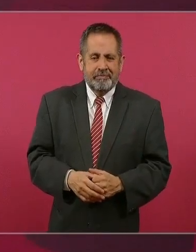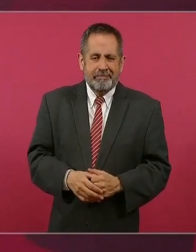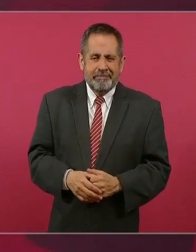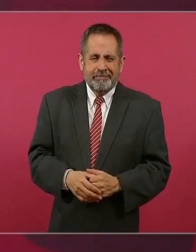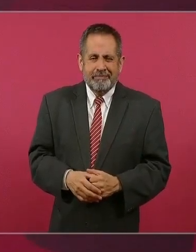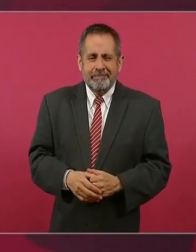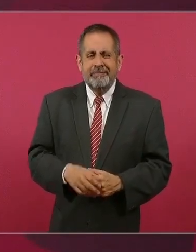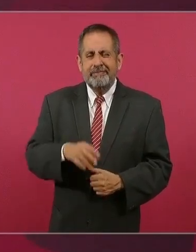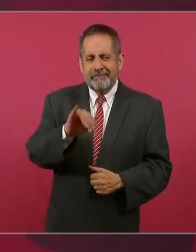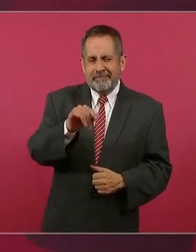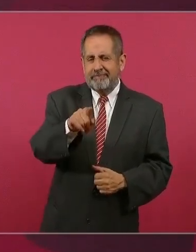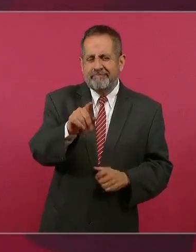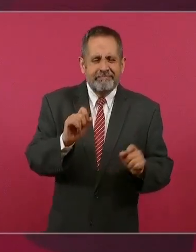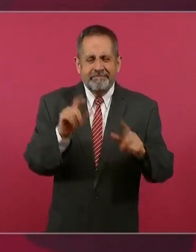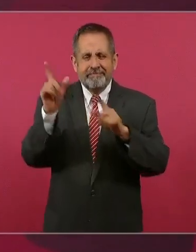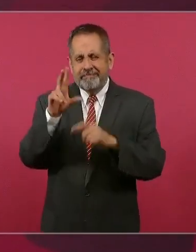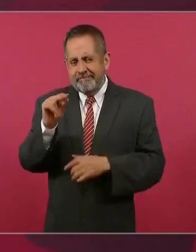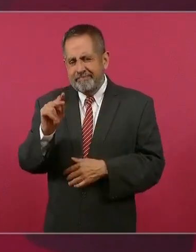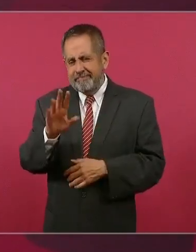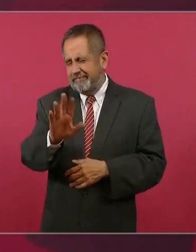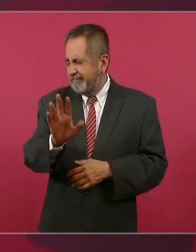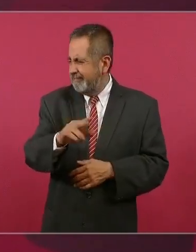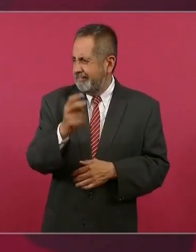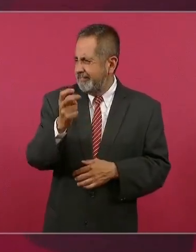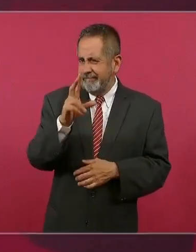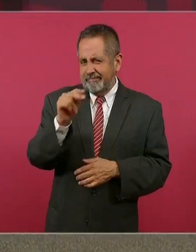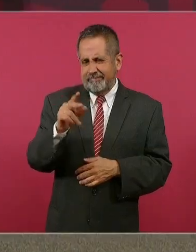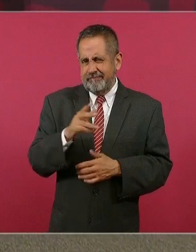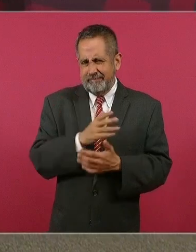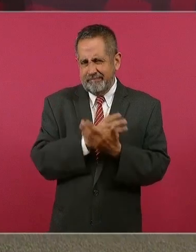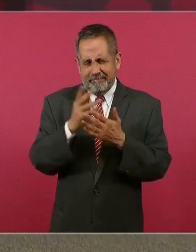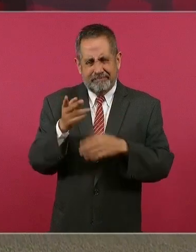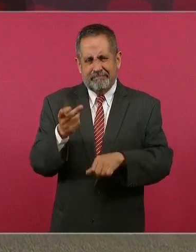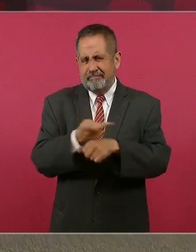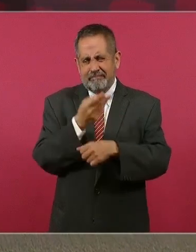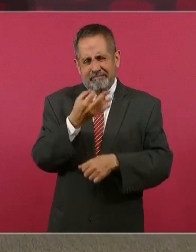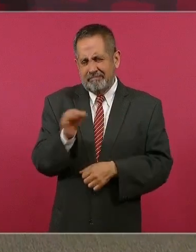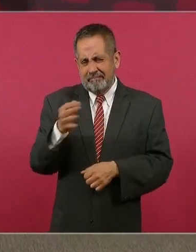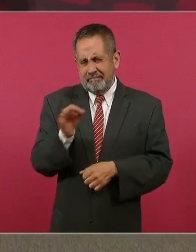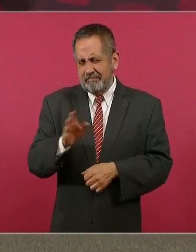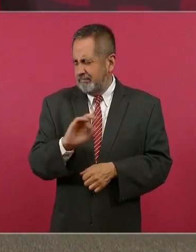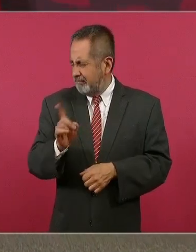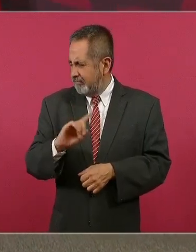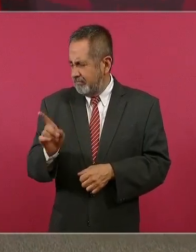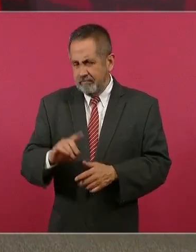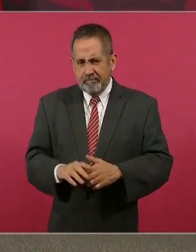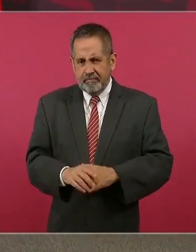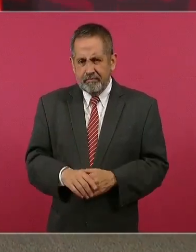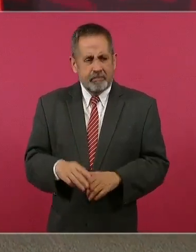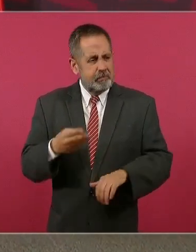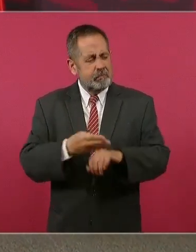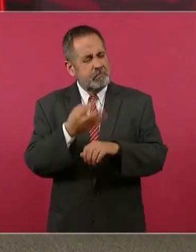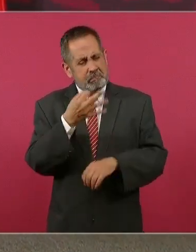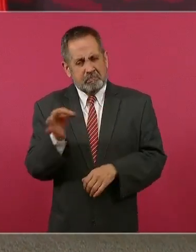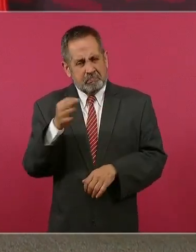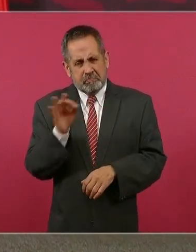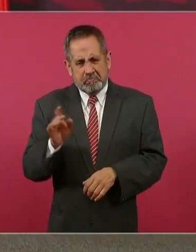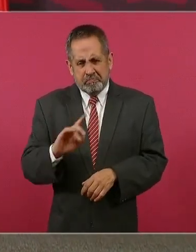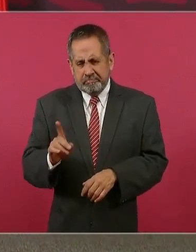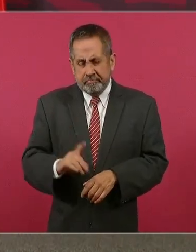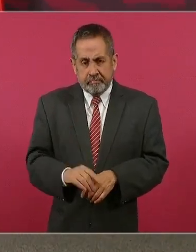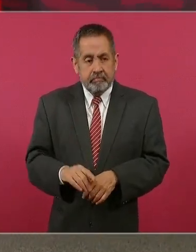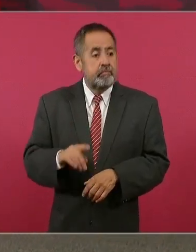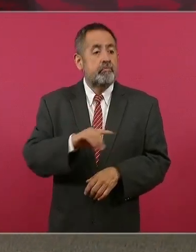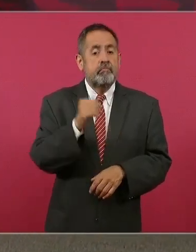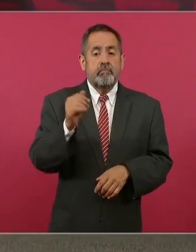Sí, pero ese no lo voy a poner por eso, porque es demasiado grosero. O sea, muy grosero. Entonces,